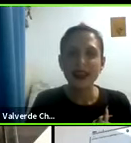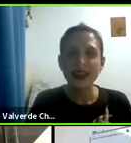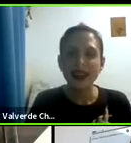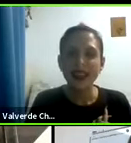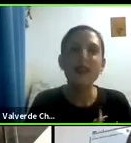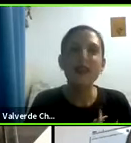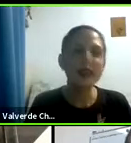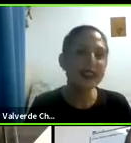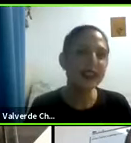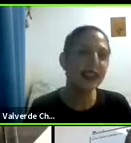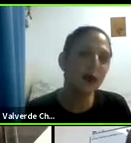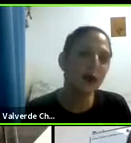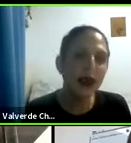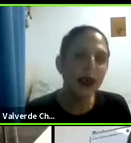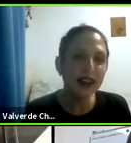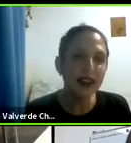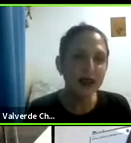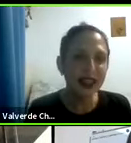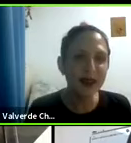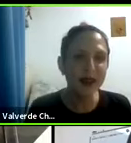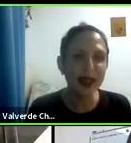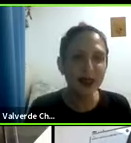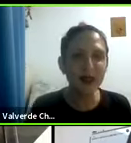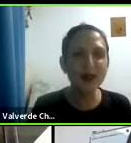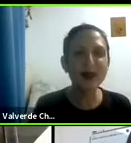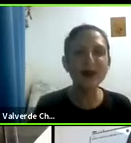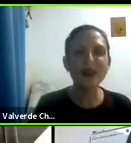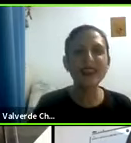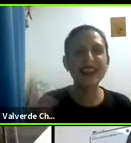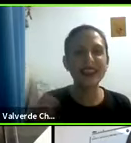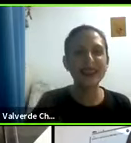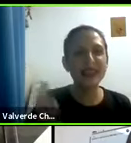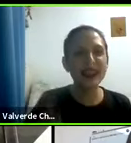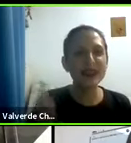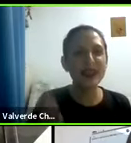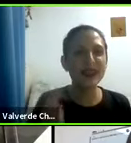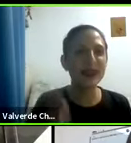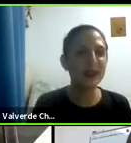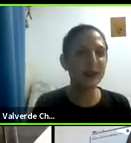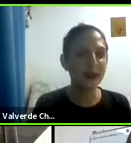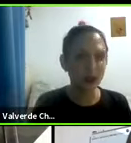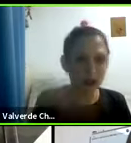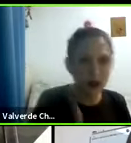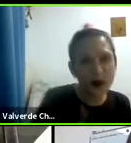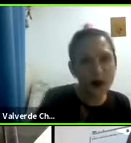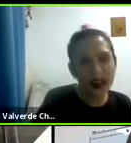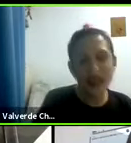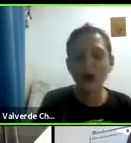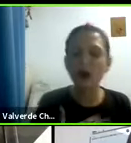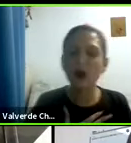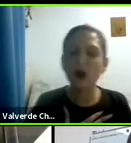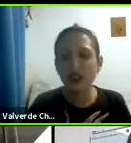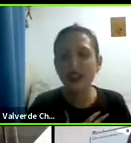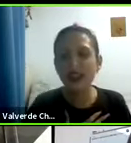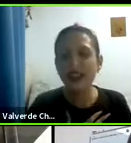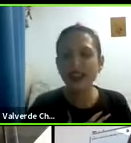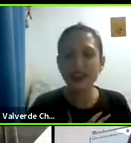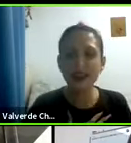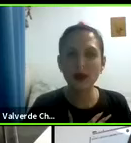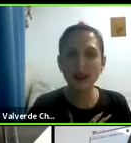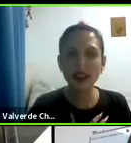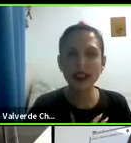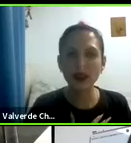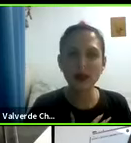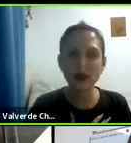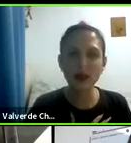qué difícil señalar culpable es verdad porque en algún momento no dice es mala mala mala pero después onu ve y conoce y